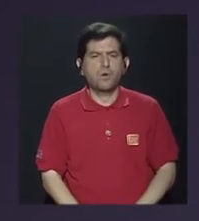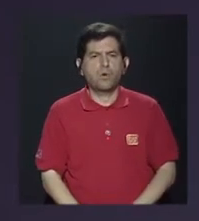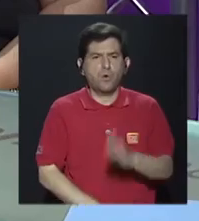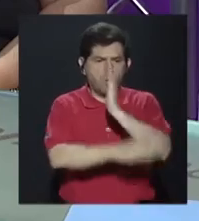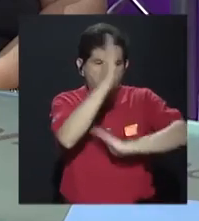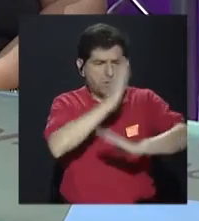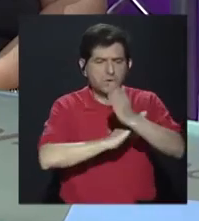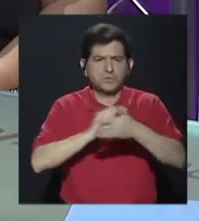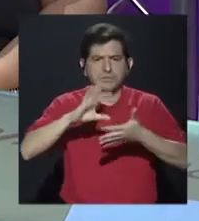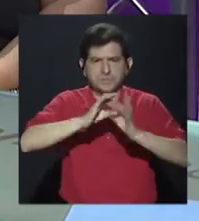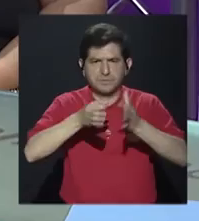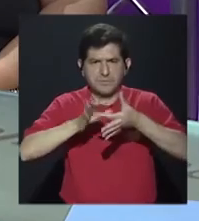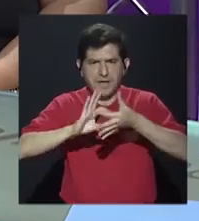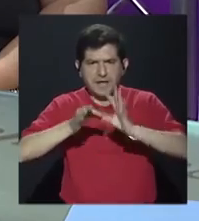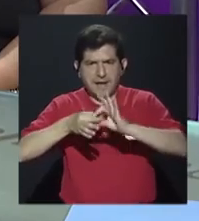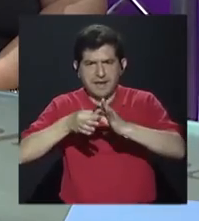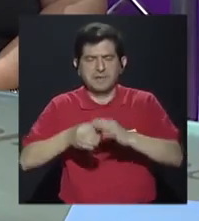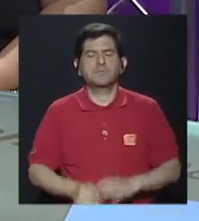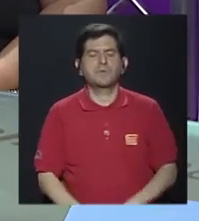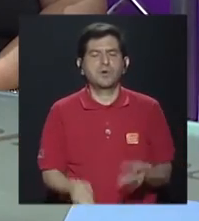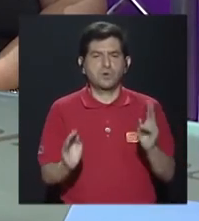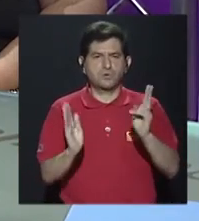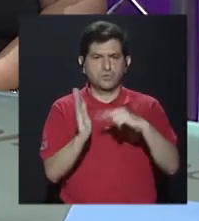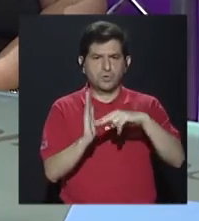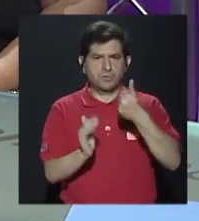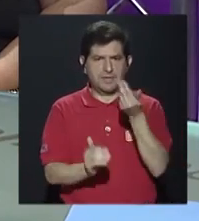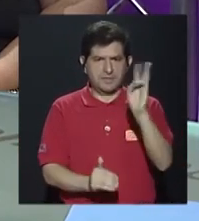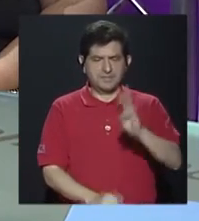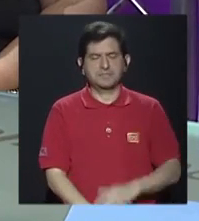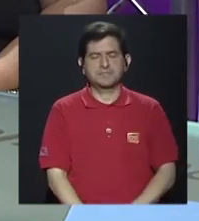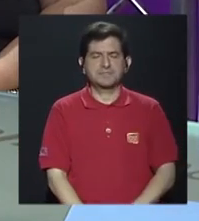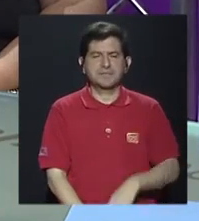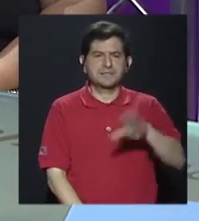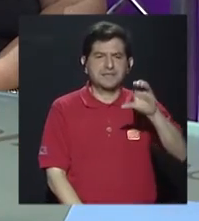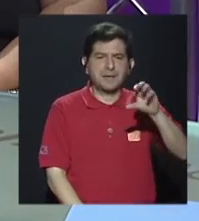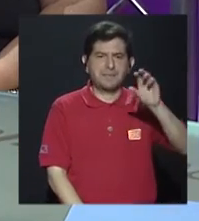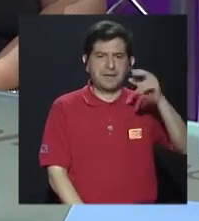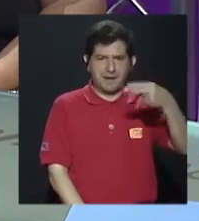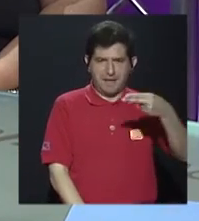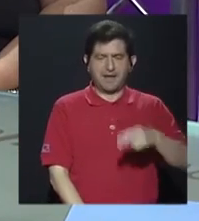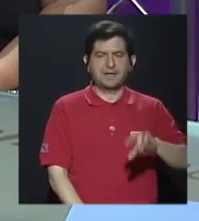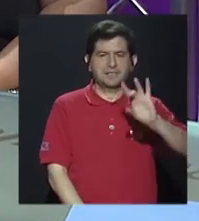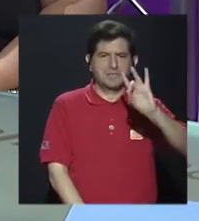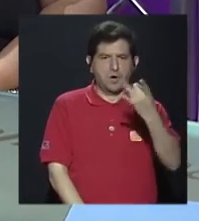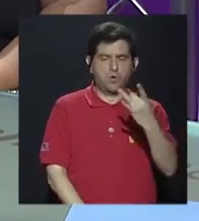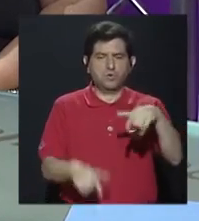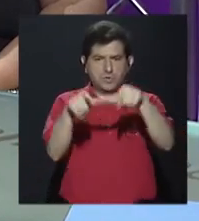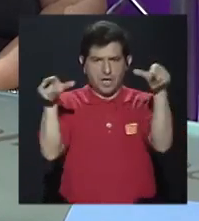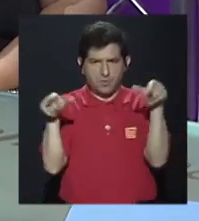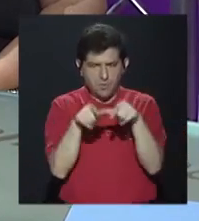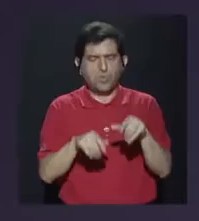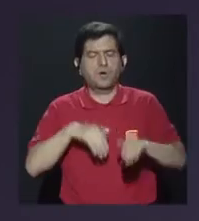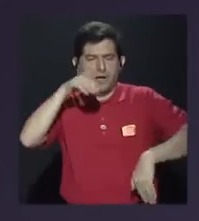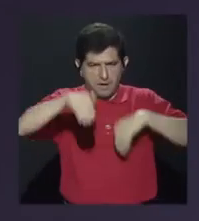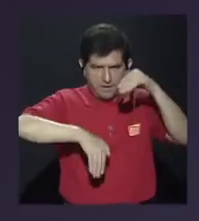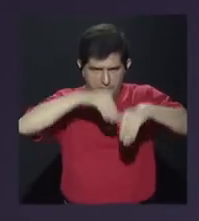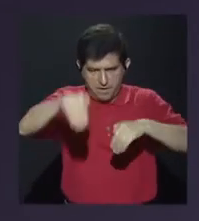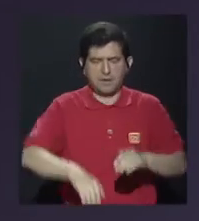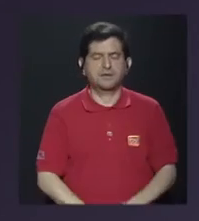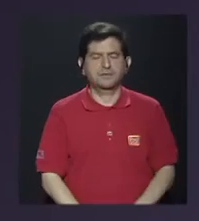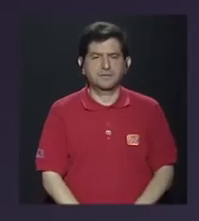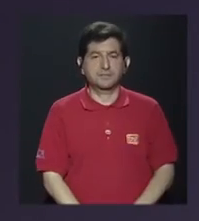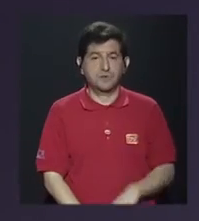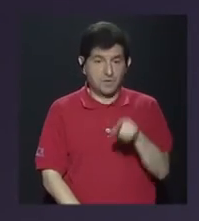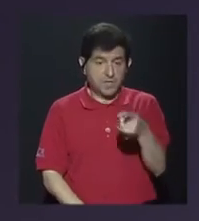Río 2016, Camila Hasse obtuvo un octavo lugar en natación. A nivel de